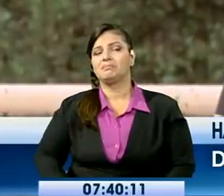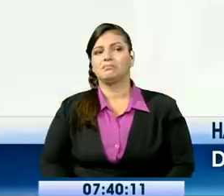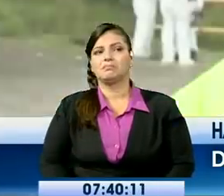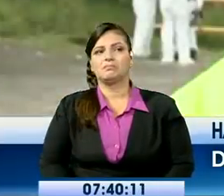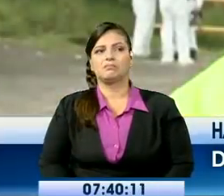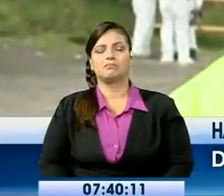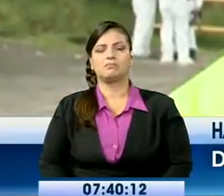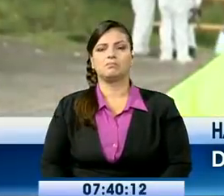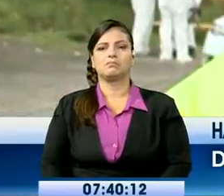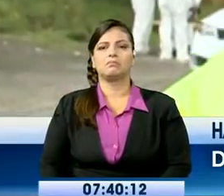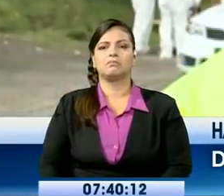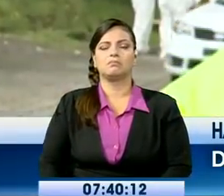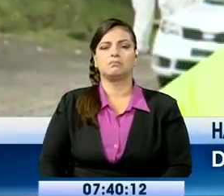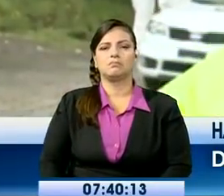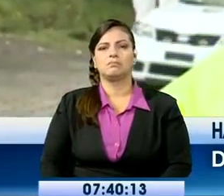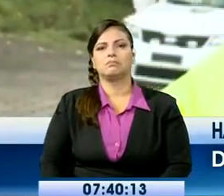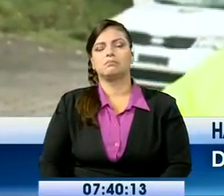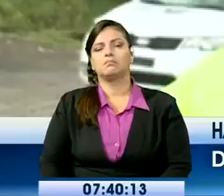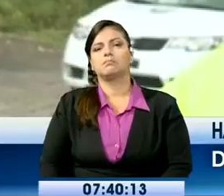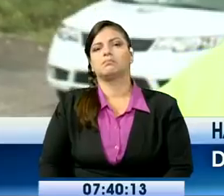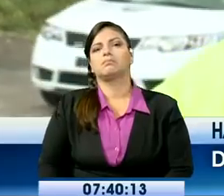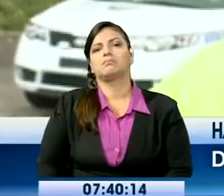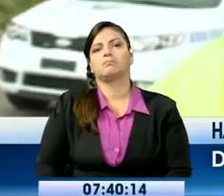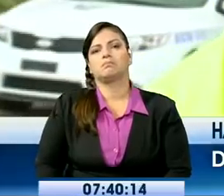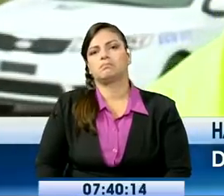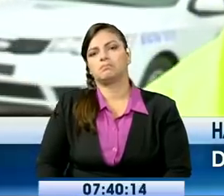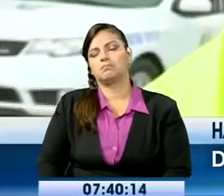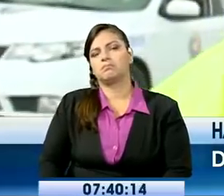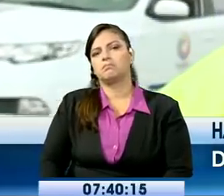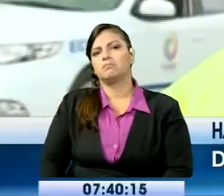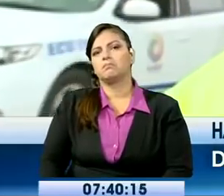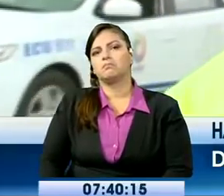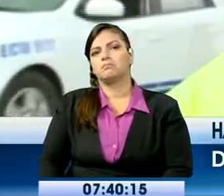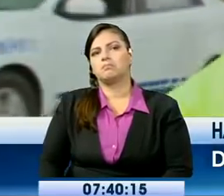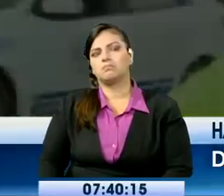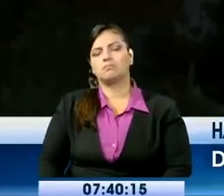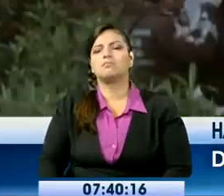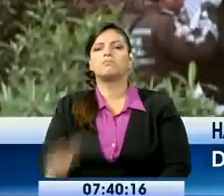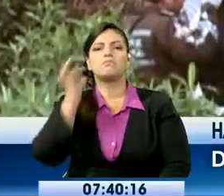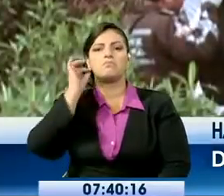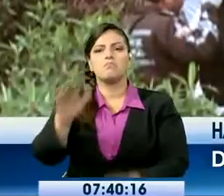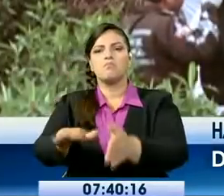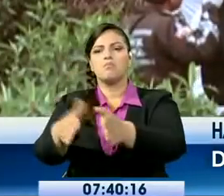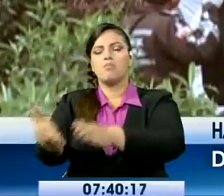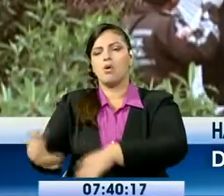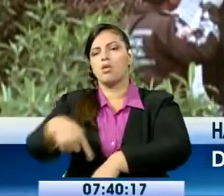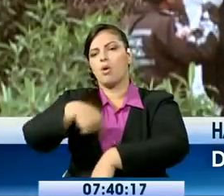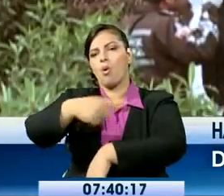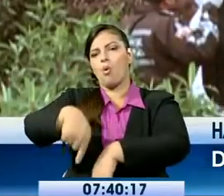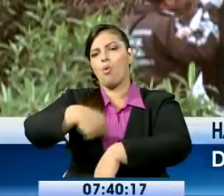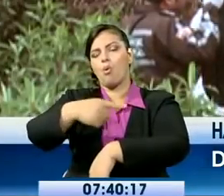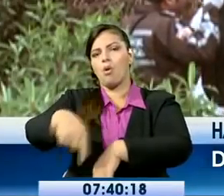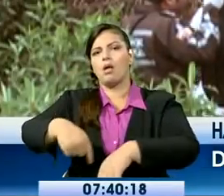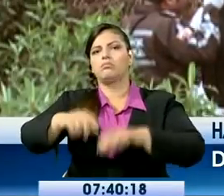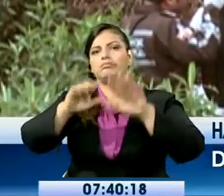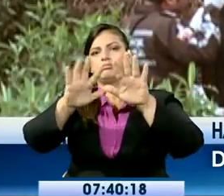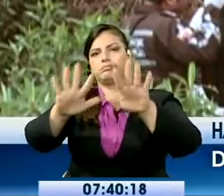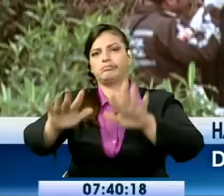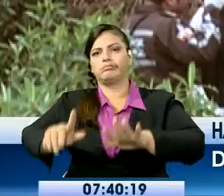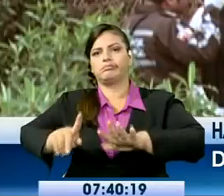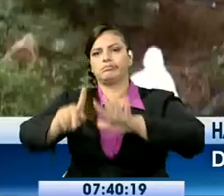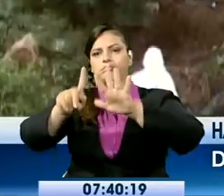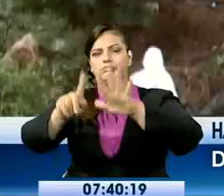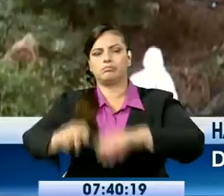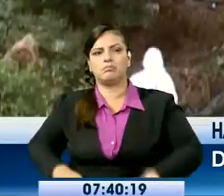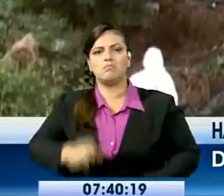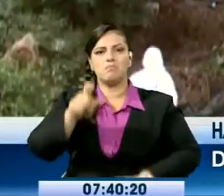Clara. Aproximadamente tenemos ya más de 16 horas de suscitado el hecho. Para los curiosos y vecinos, el rostro no les era